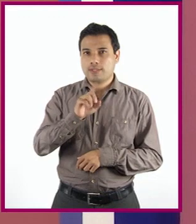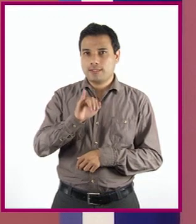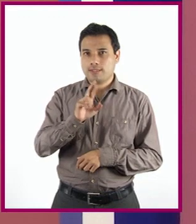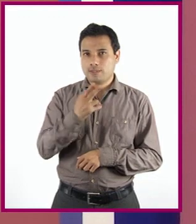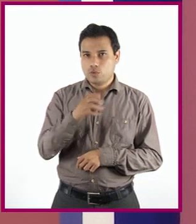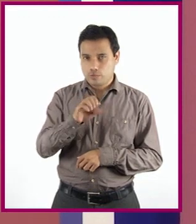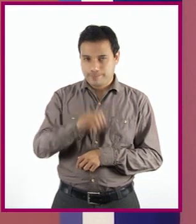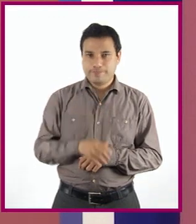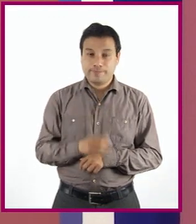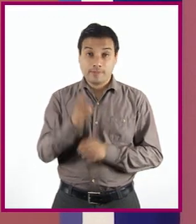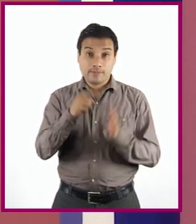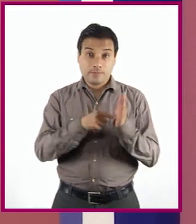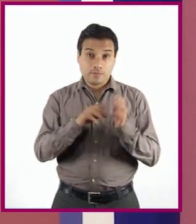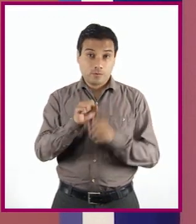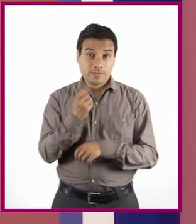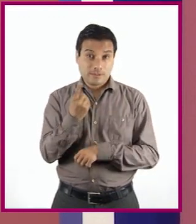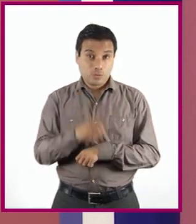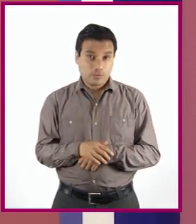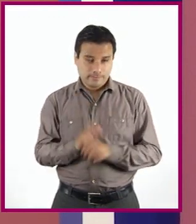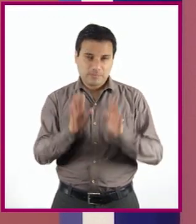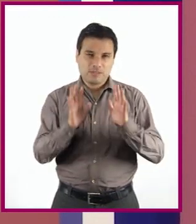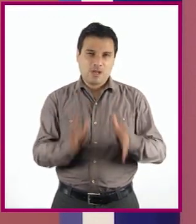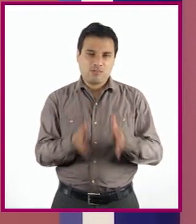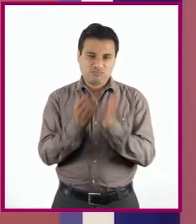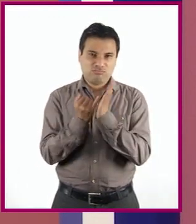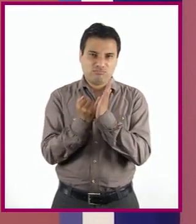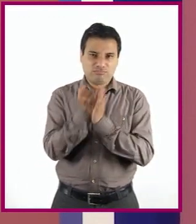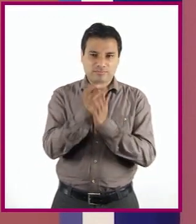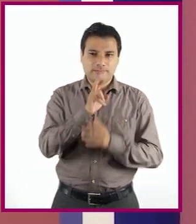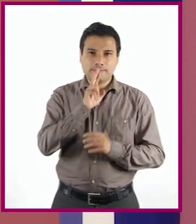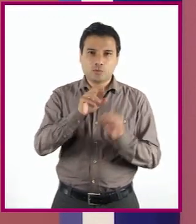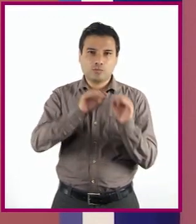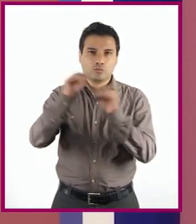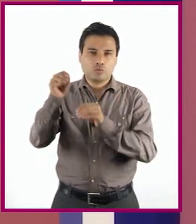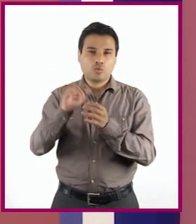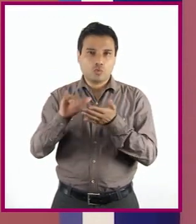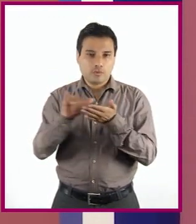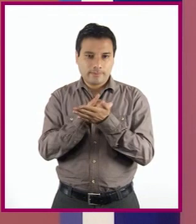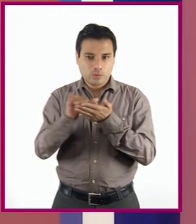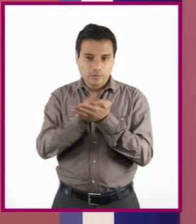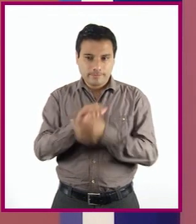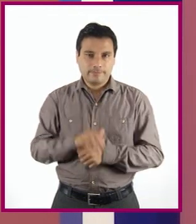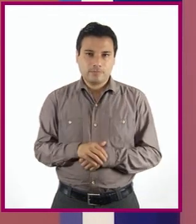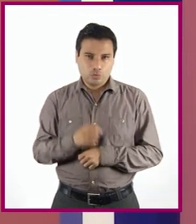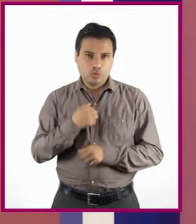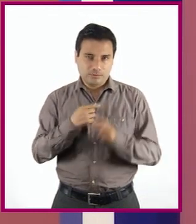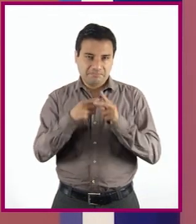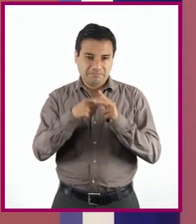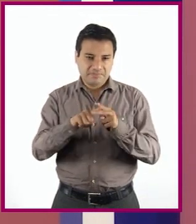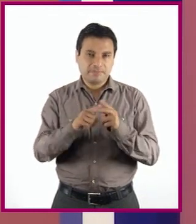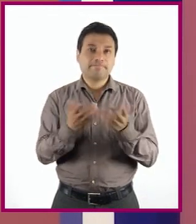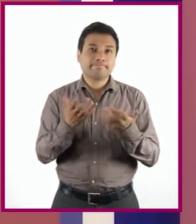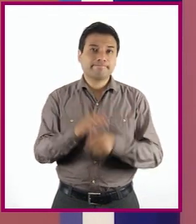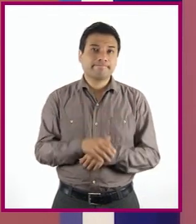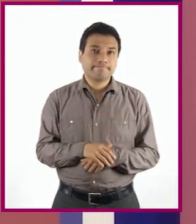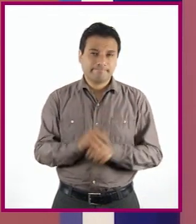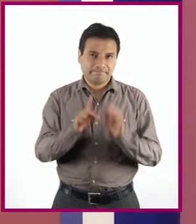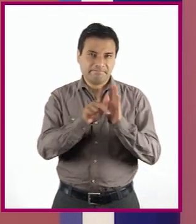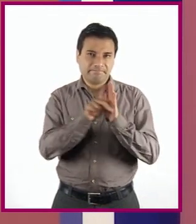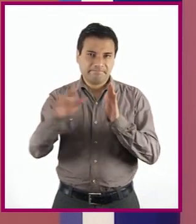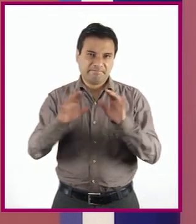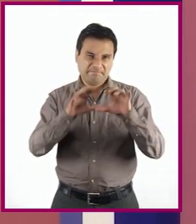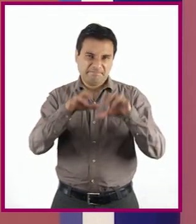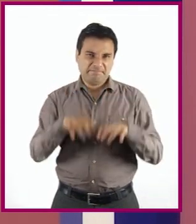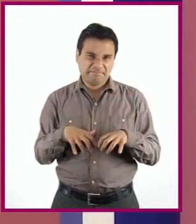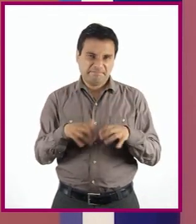En 1961 decidimos como familia mudarnos a Nueva York, donde empecé a ejercer como corresponsal de la agencia cubana